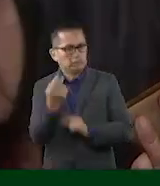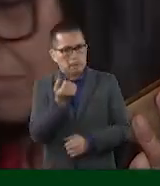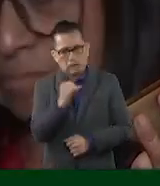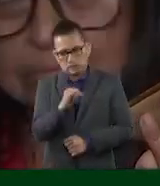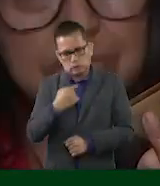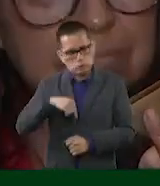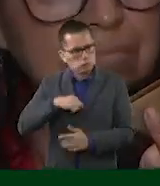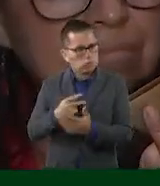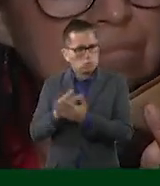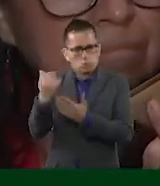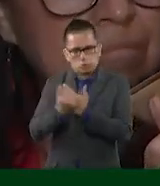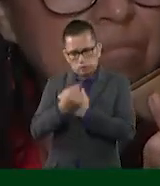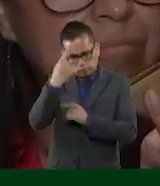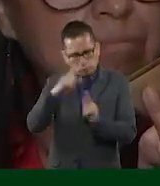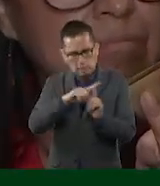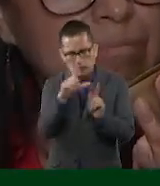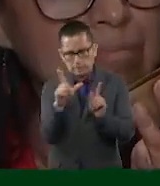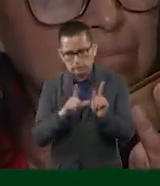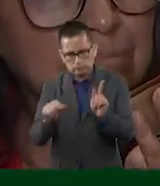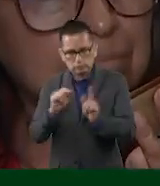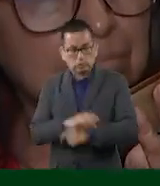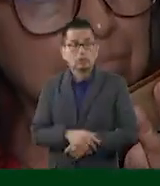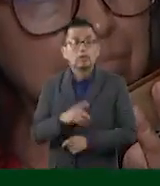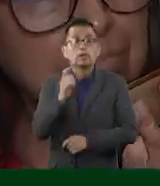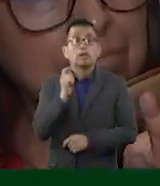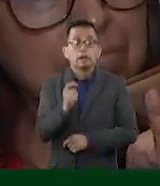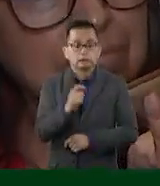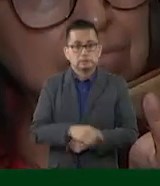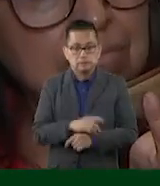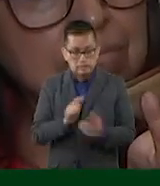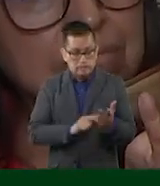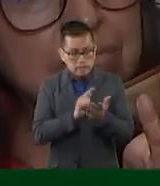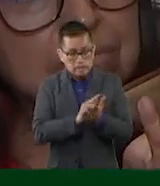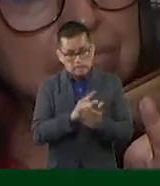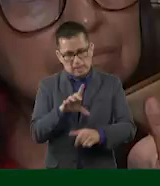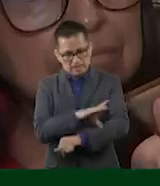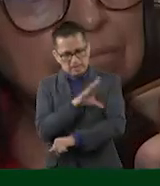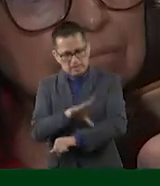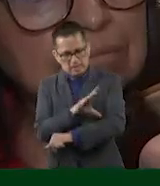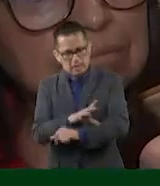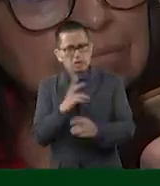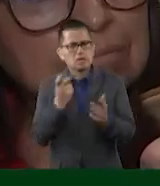nuestro proyecto de nación, que es la reforma energética,